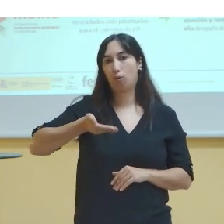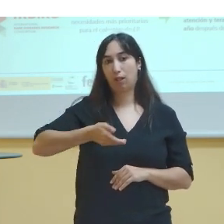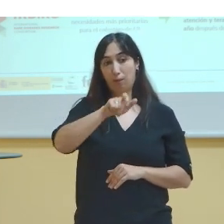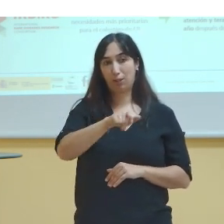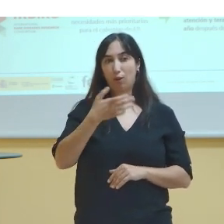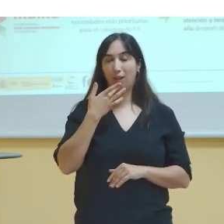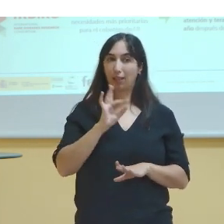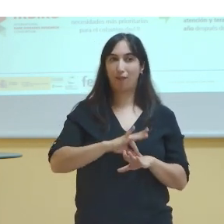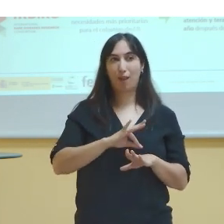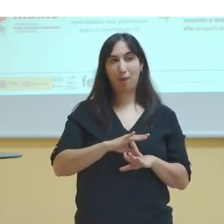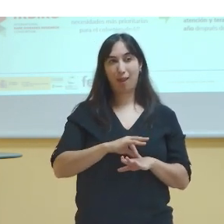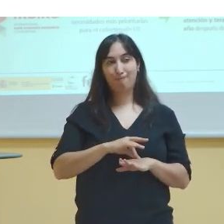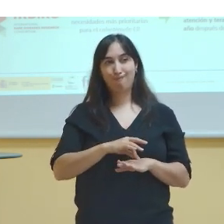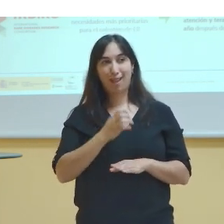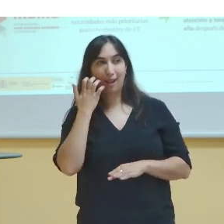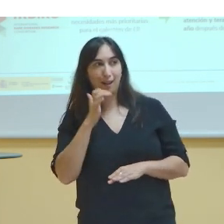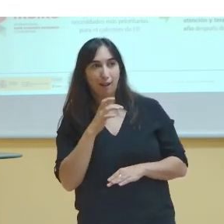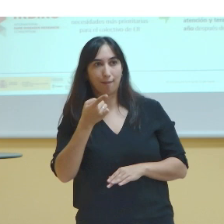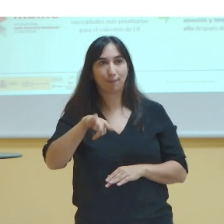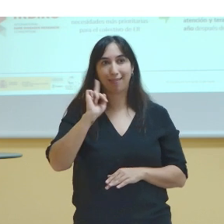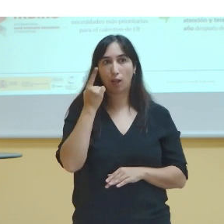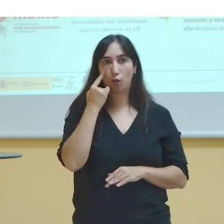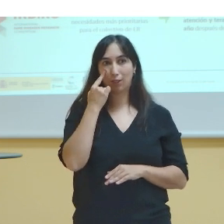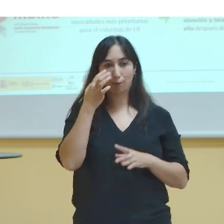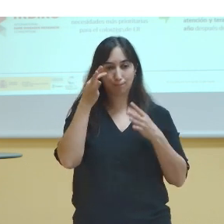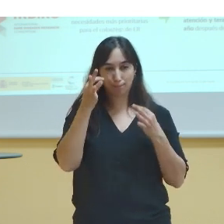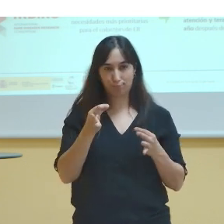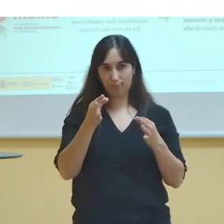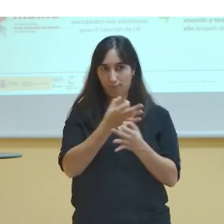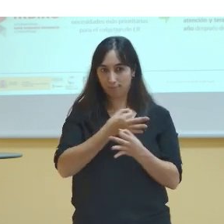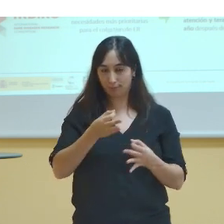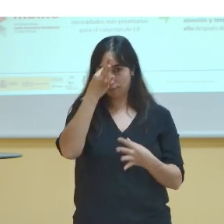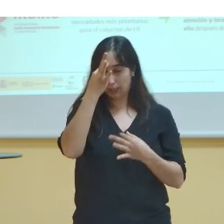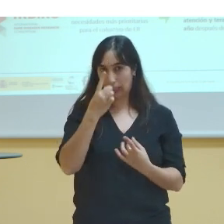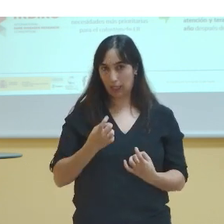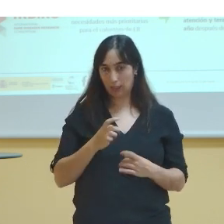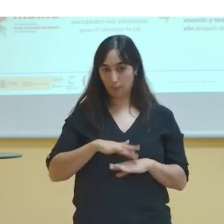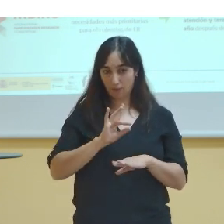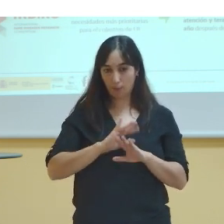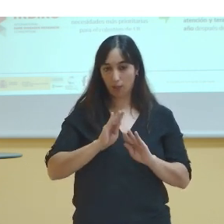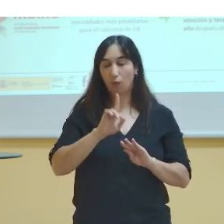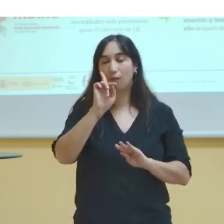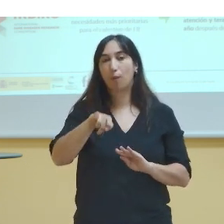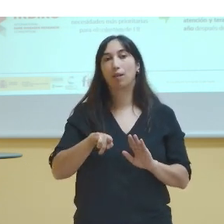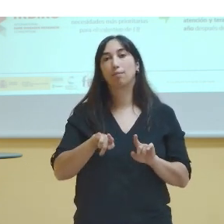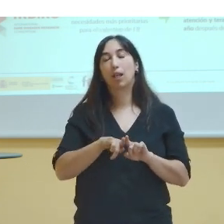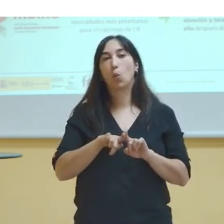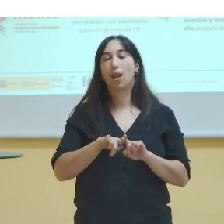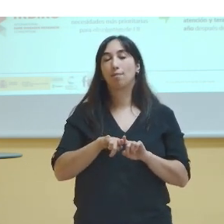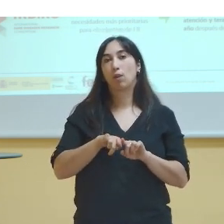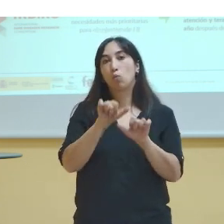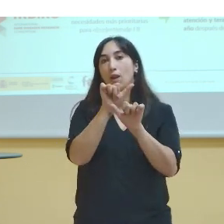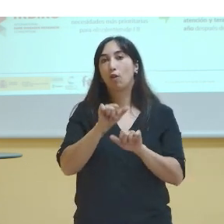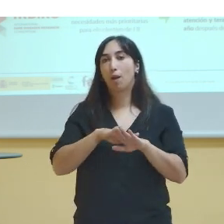que tienen una patología poco frecuente puedan tener un diagnóstico preciso de su enfermedad. También así se recoge como una línea